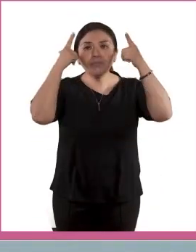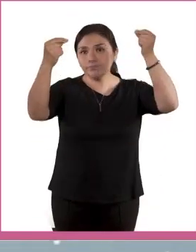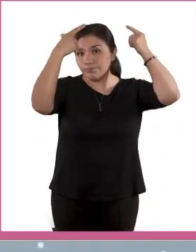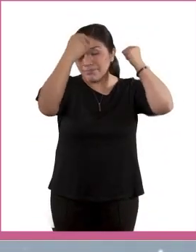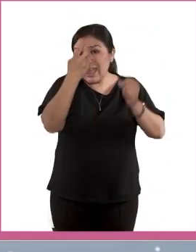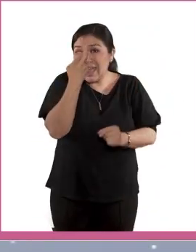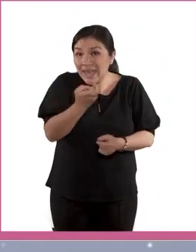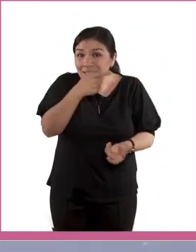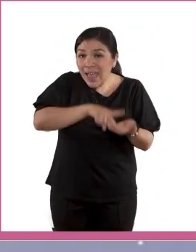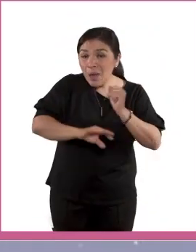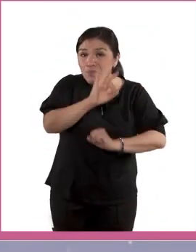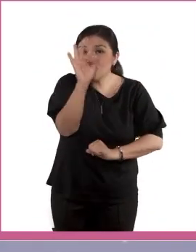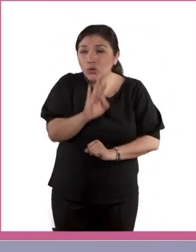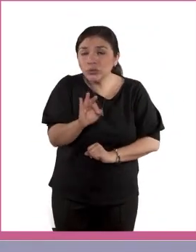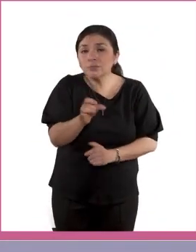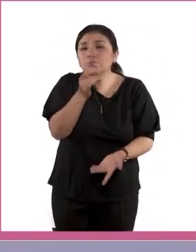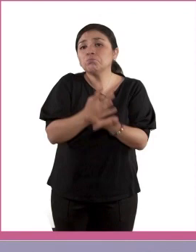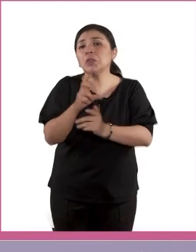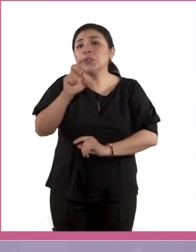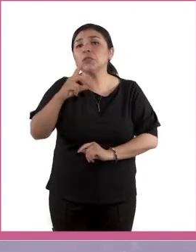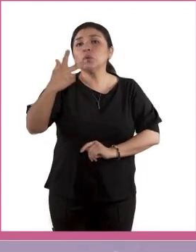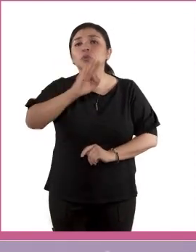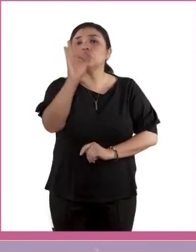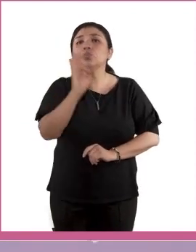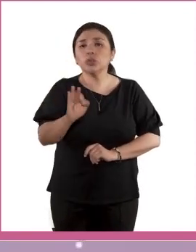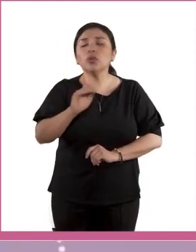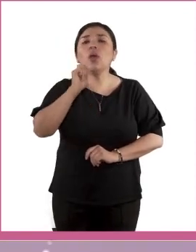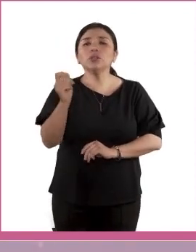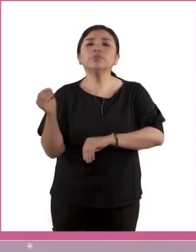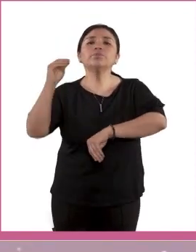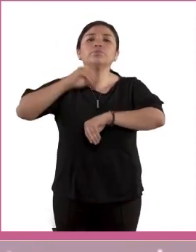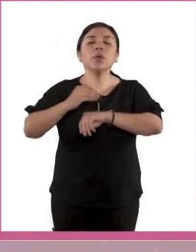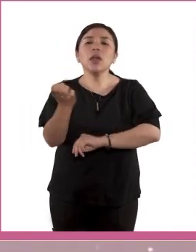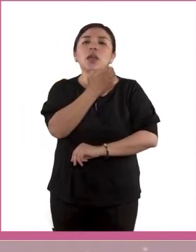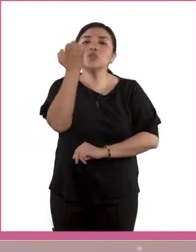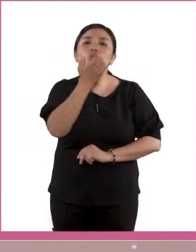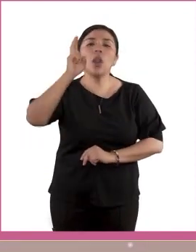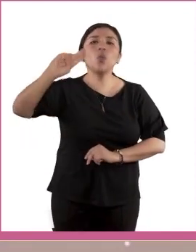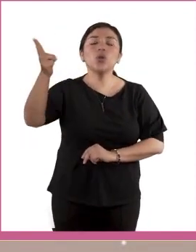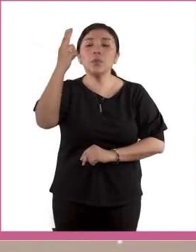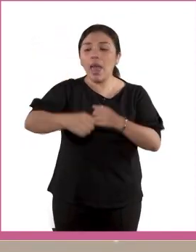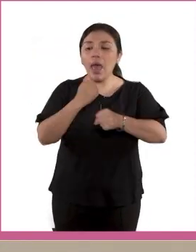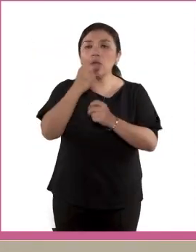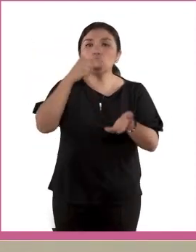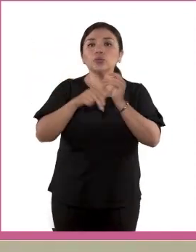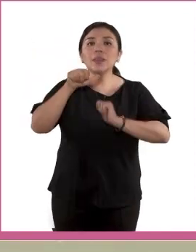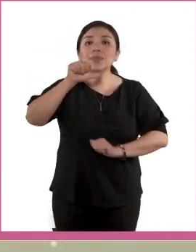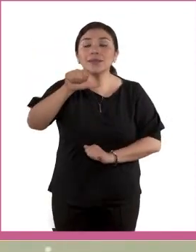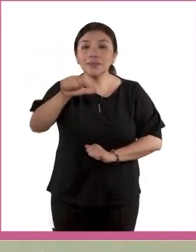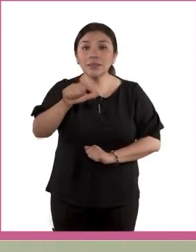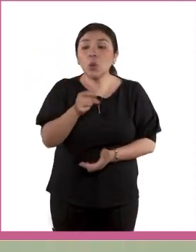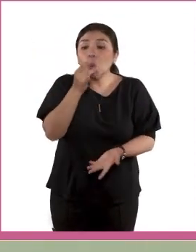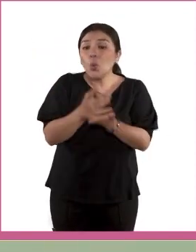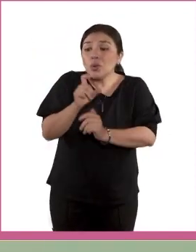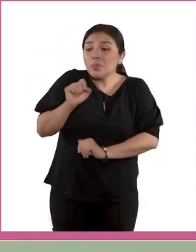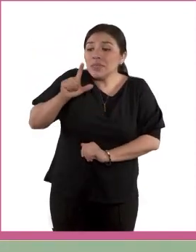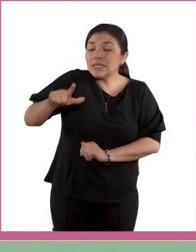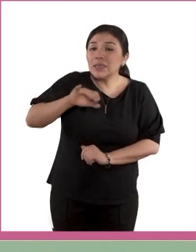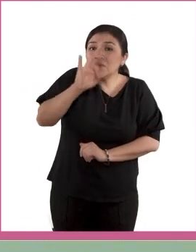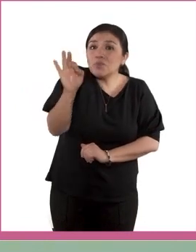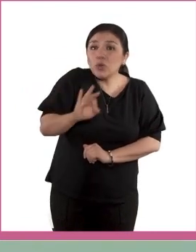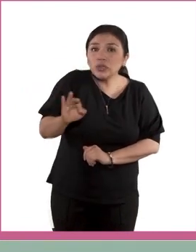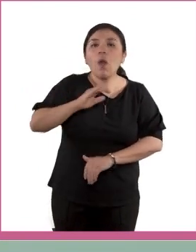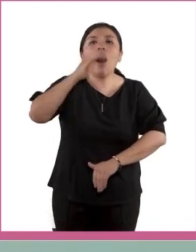lo terminó. De ese porcentaje, solo el 38% entró a la licenciatura en 2016 y solo